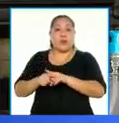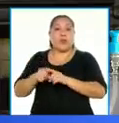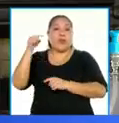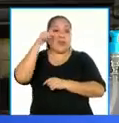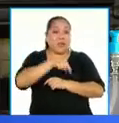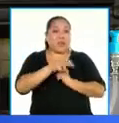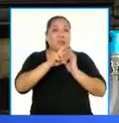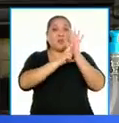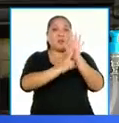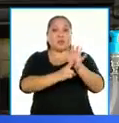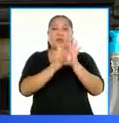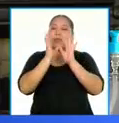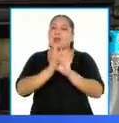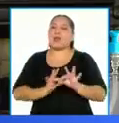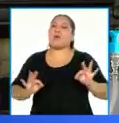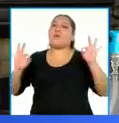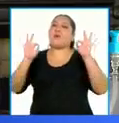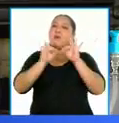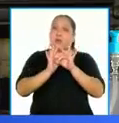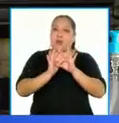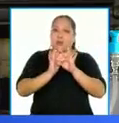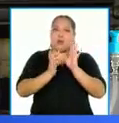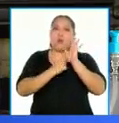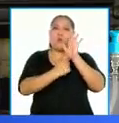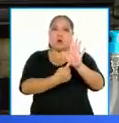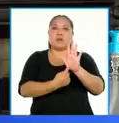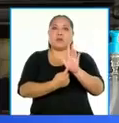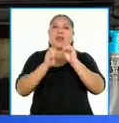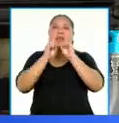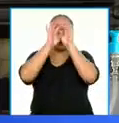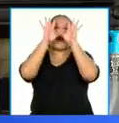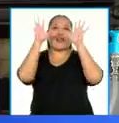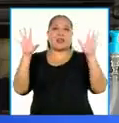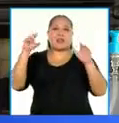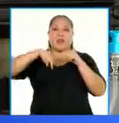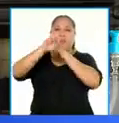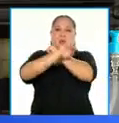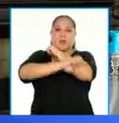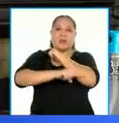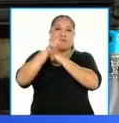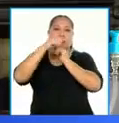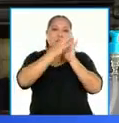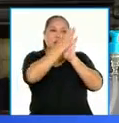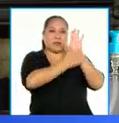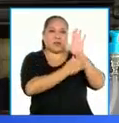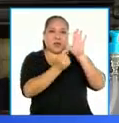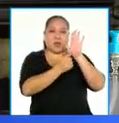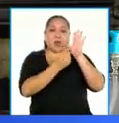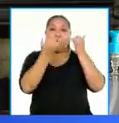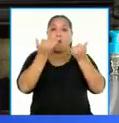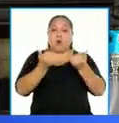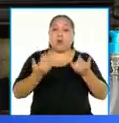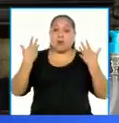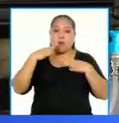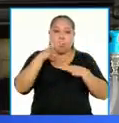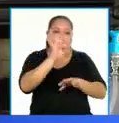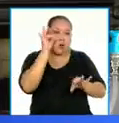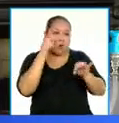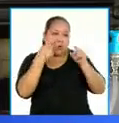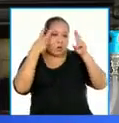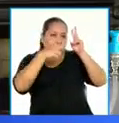un importante acto de transparencia para nuestro país y esta plataforma va a estar hoy día disponible